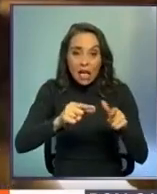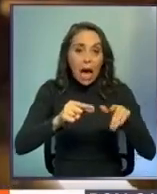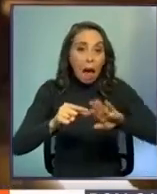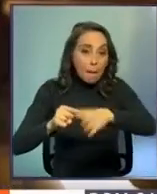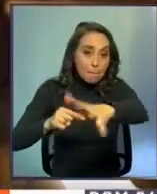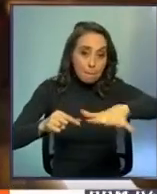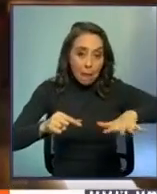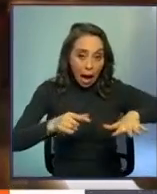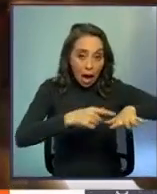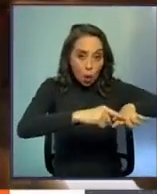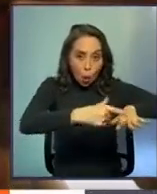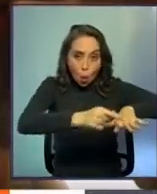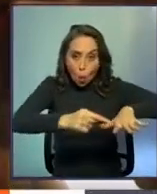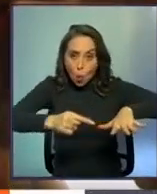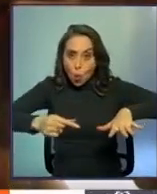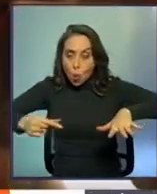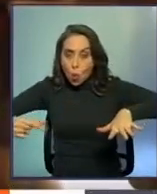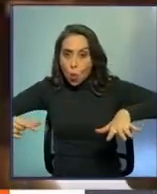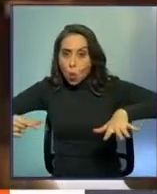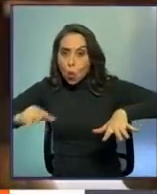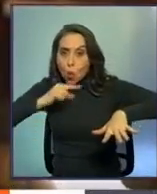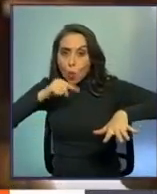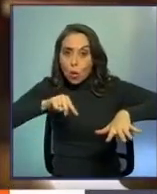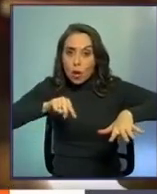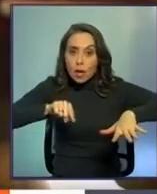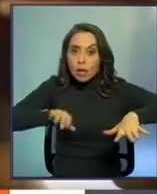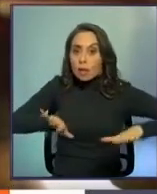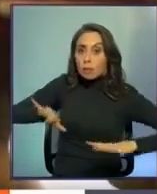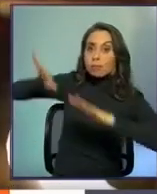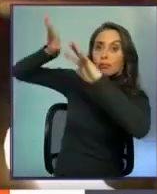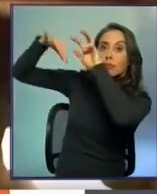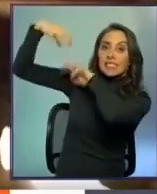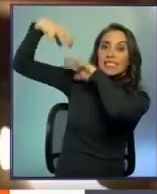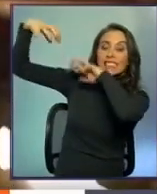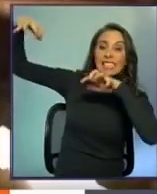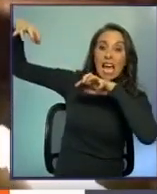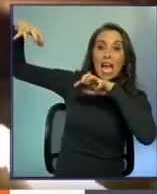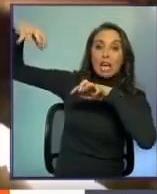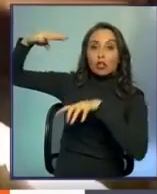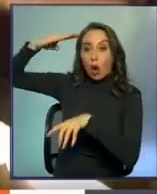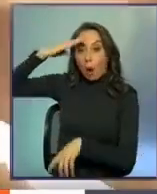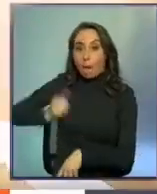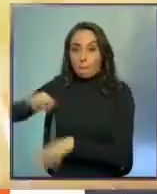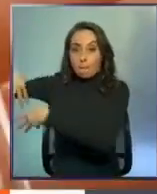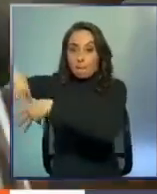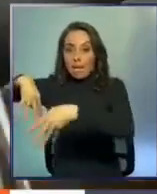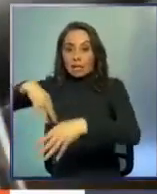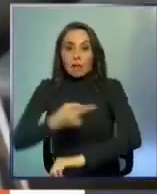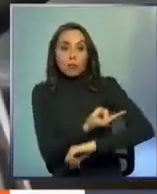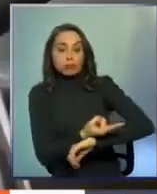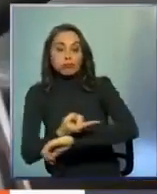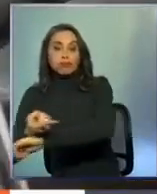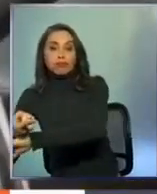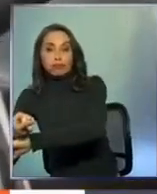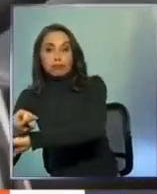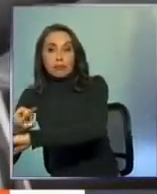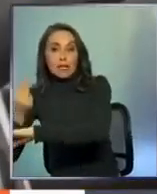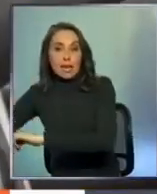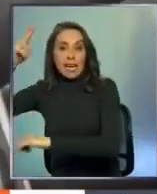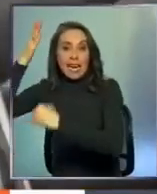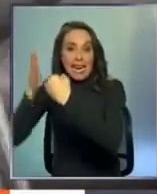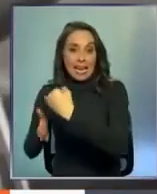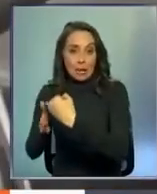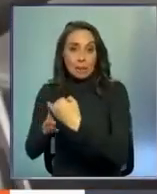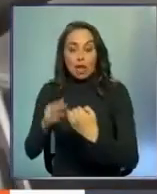tierra en la cual arriba de ella, en la altura de los cerros, estaba la infantería y la artillería. Por lo tanto, el acceso era